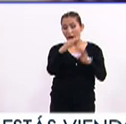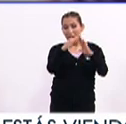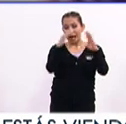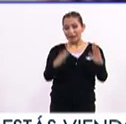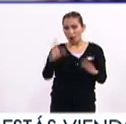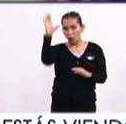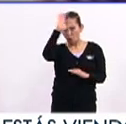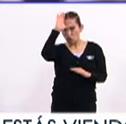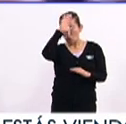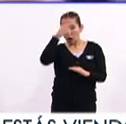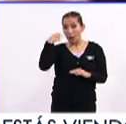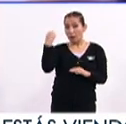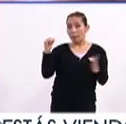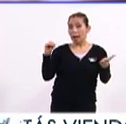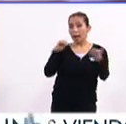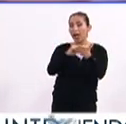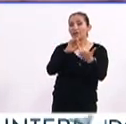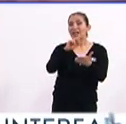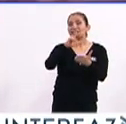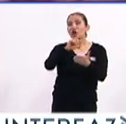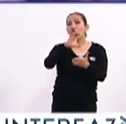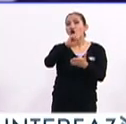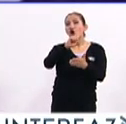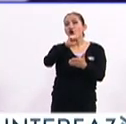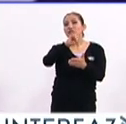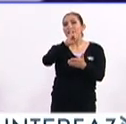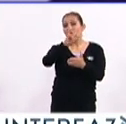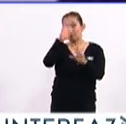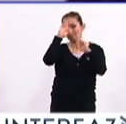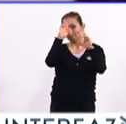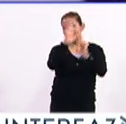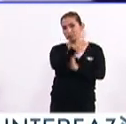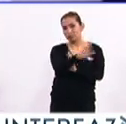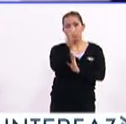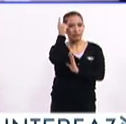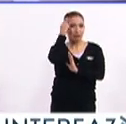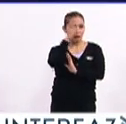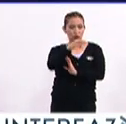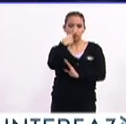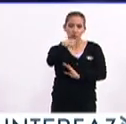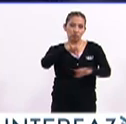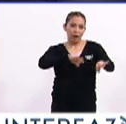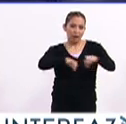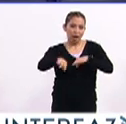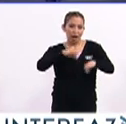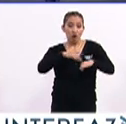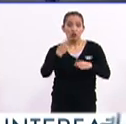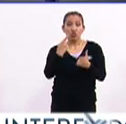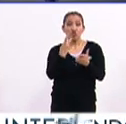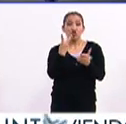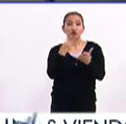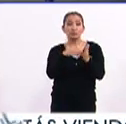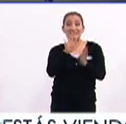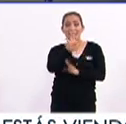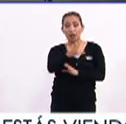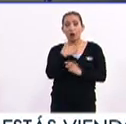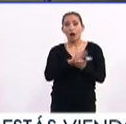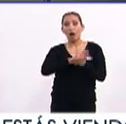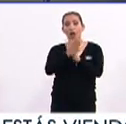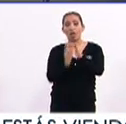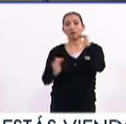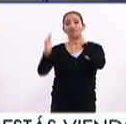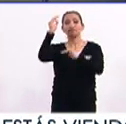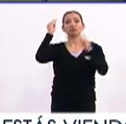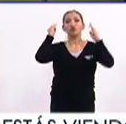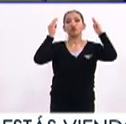Casa de Cultura recibió el nombre de Francisco Cosío, en homenaje a su destacada labor, y en 2005 adquiere el rango